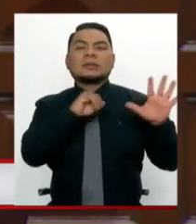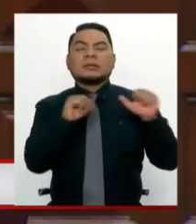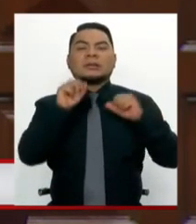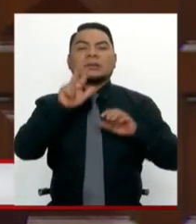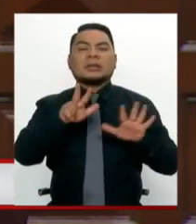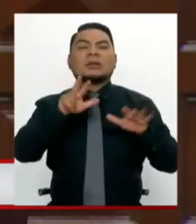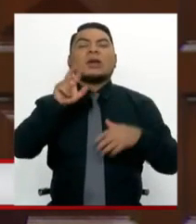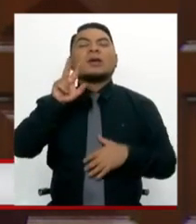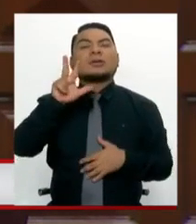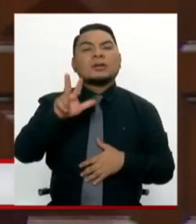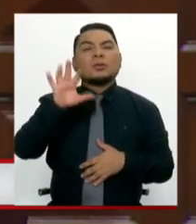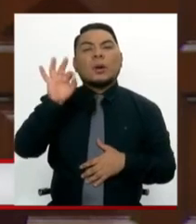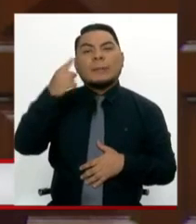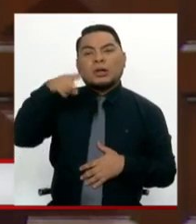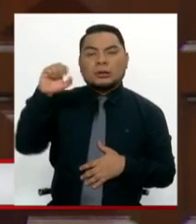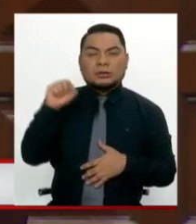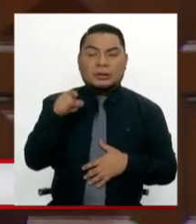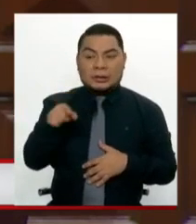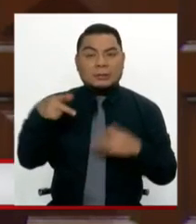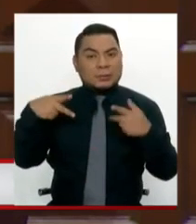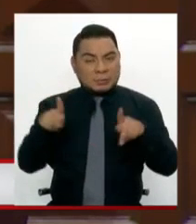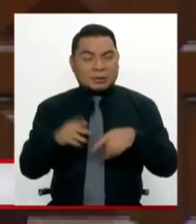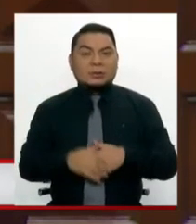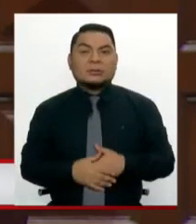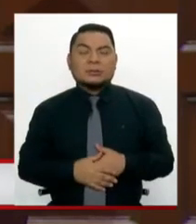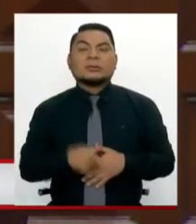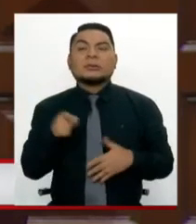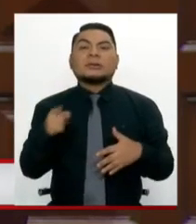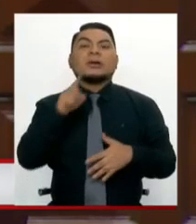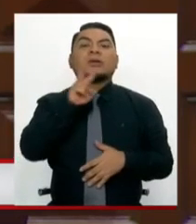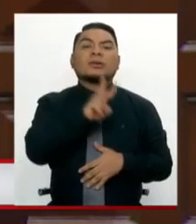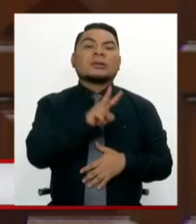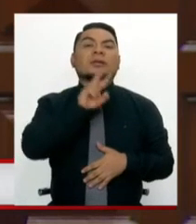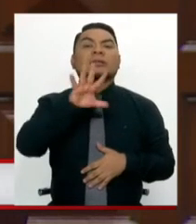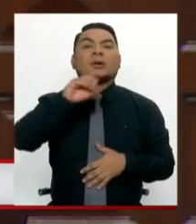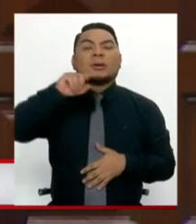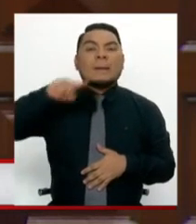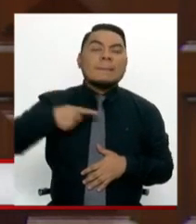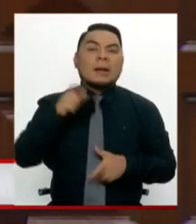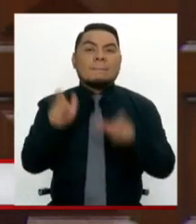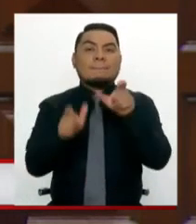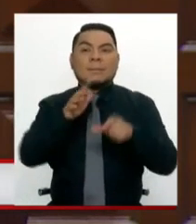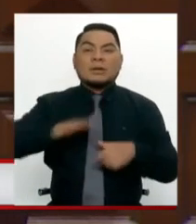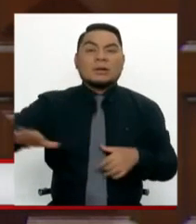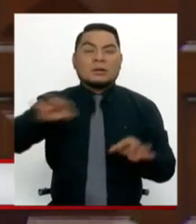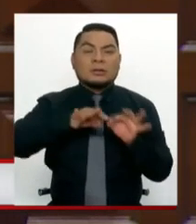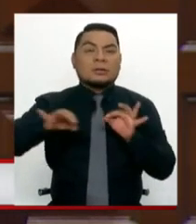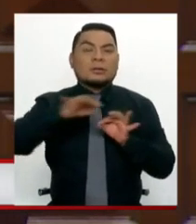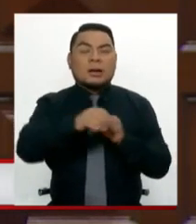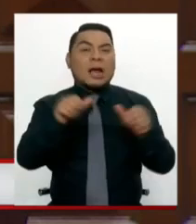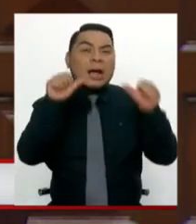639 millones de soles, que permitirán que 250.000 habitantes de las regiones